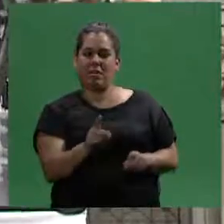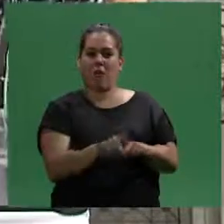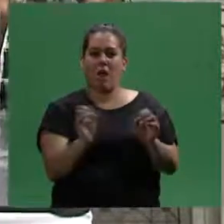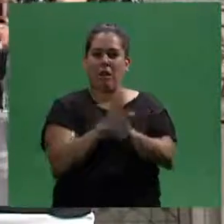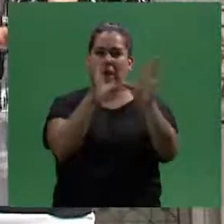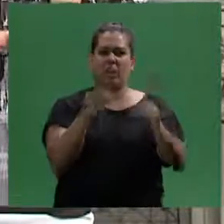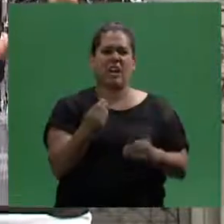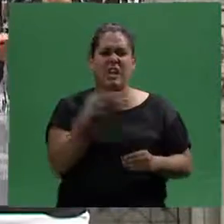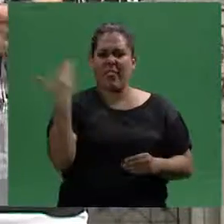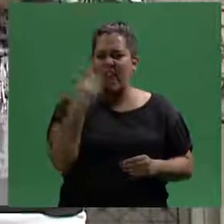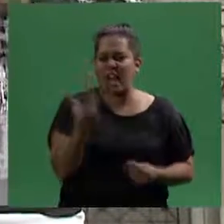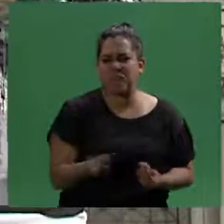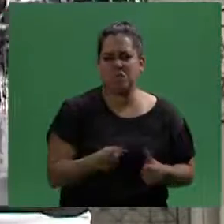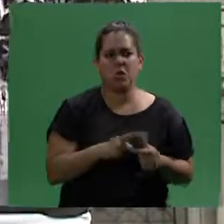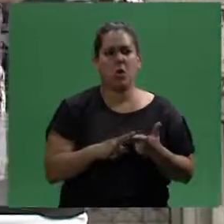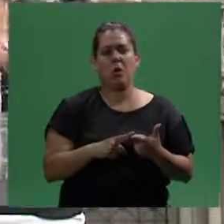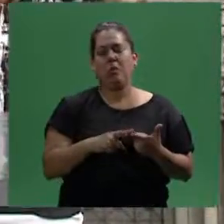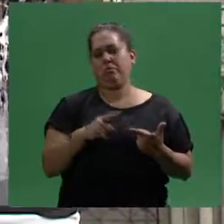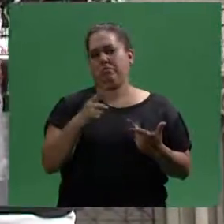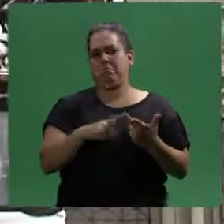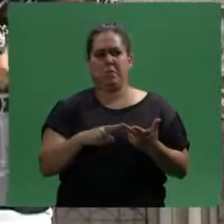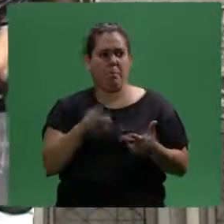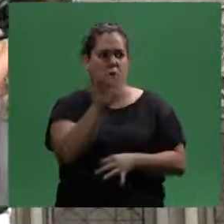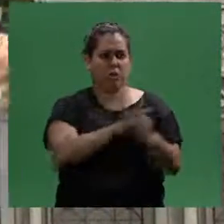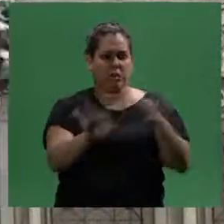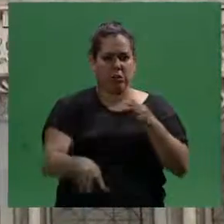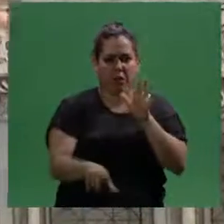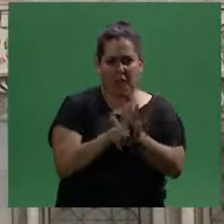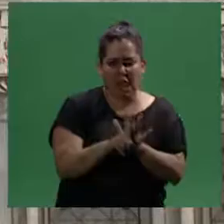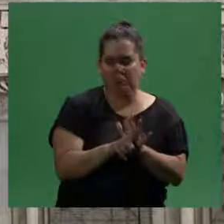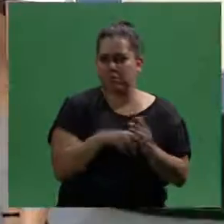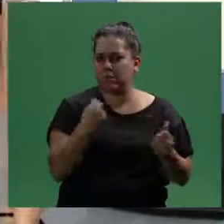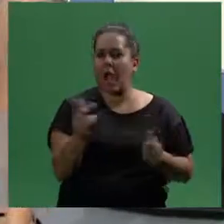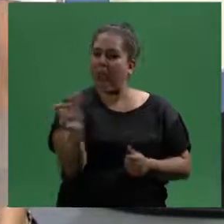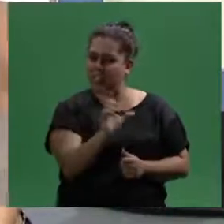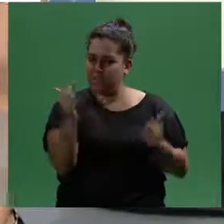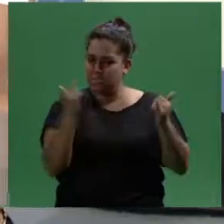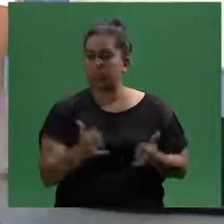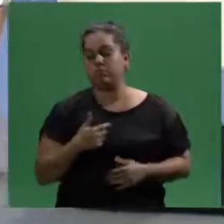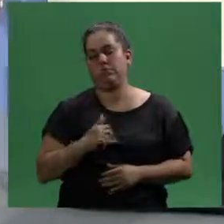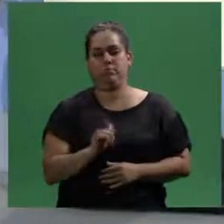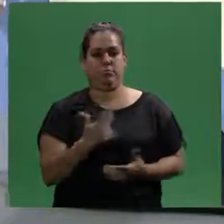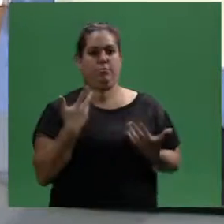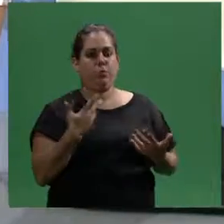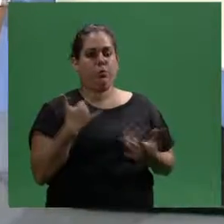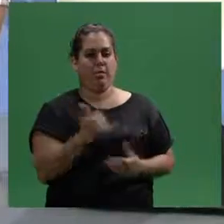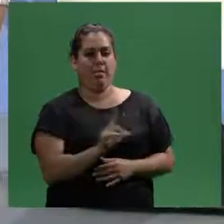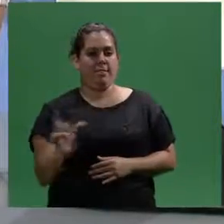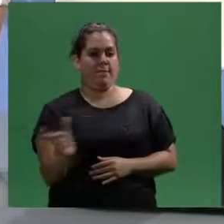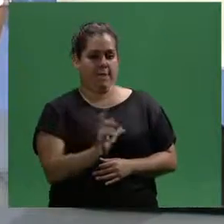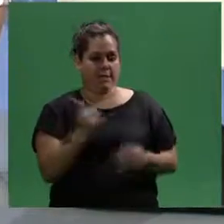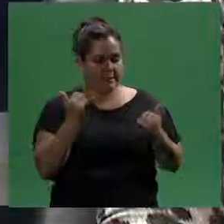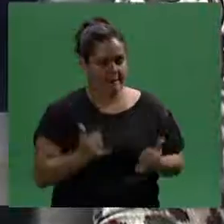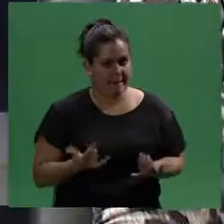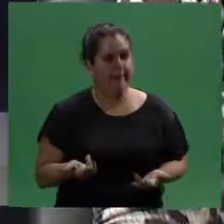qué es declaración de beneplácito, de proyecto de ley, porque hay una diferencia entre eso. Sí, por supuesto hay una diferencia